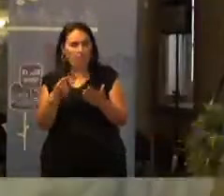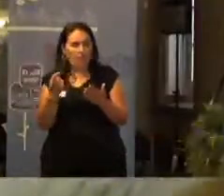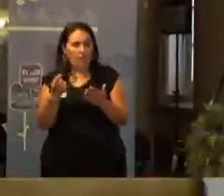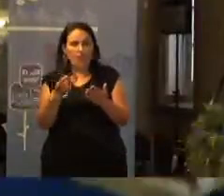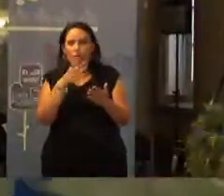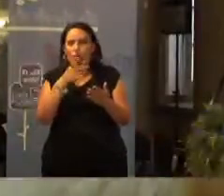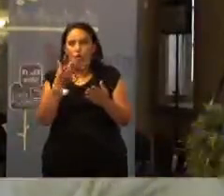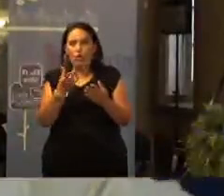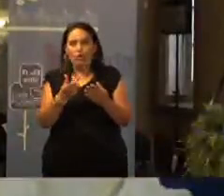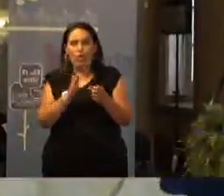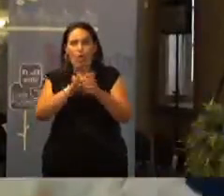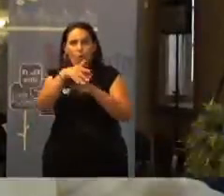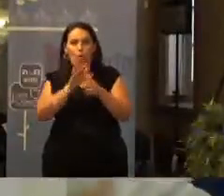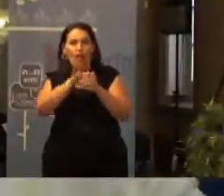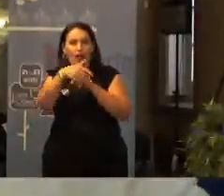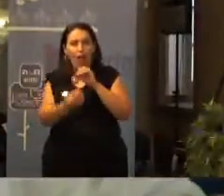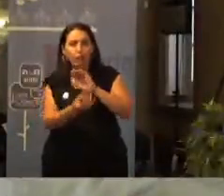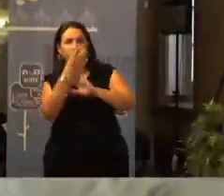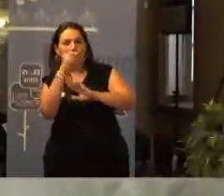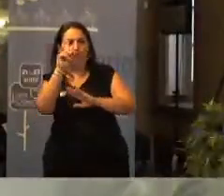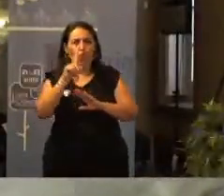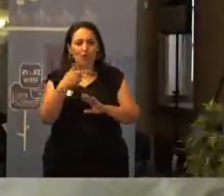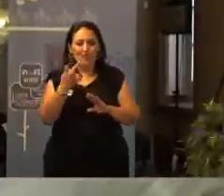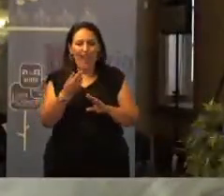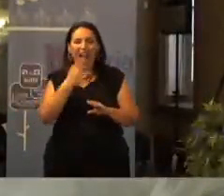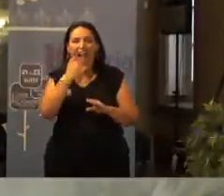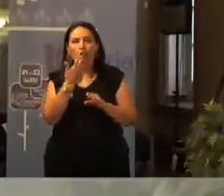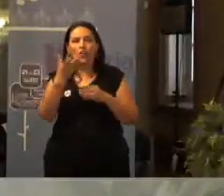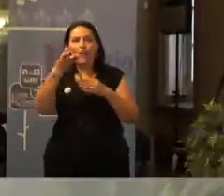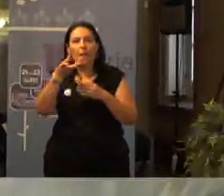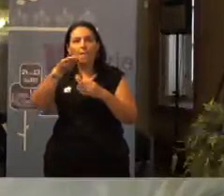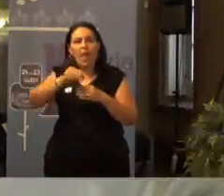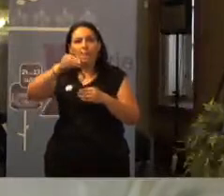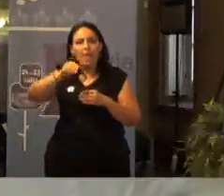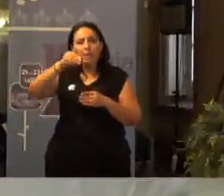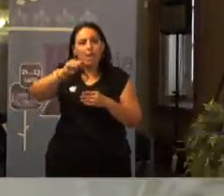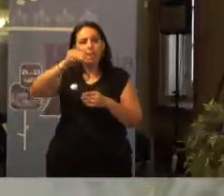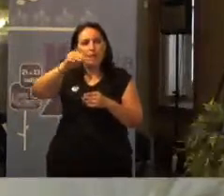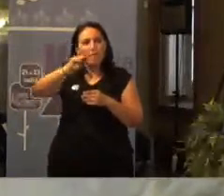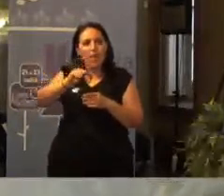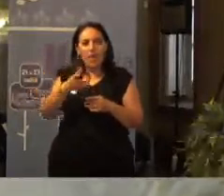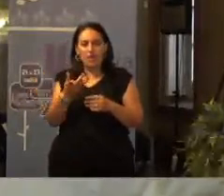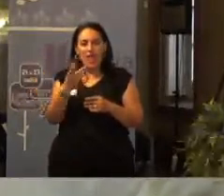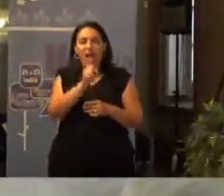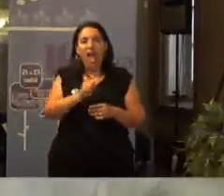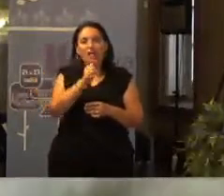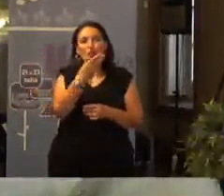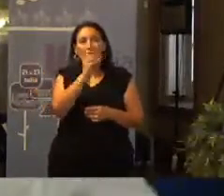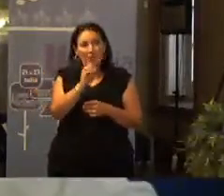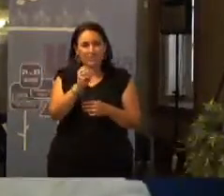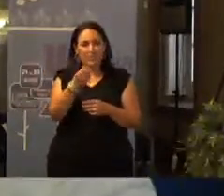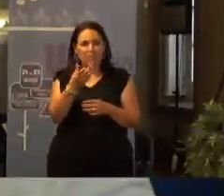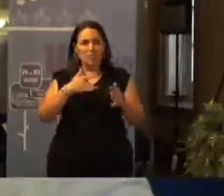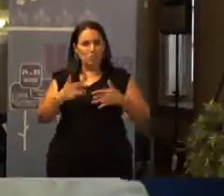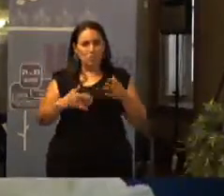erupción volcánica súpeta, que era un proceso acumulativo, e que nos anos 40 había moitos síntomas que estaban emerxendo, e un